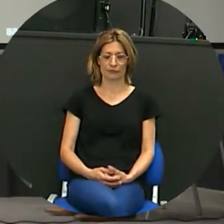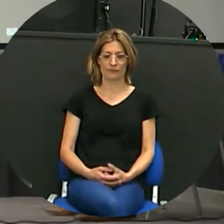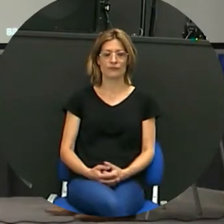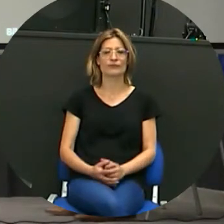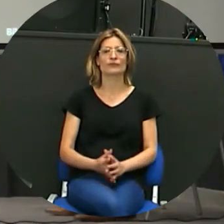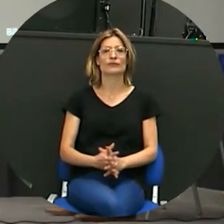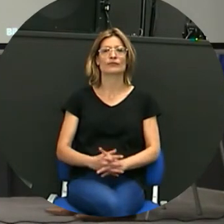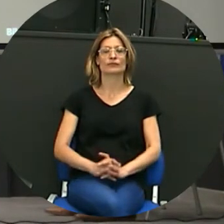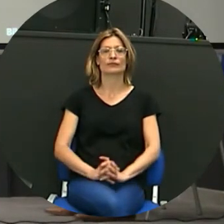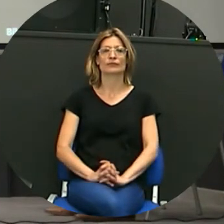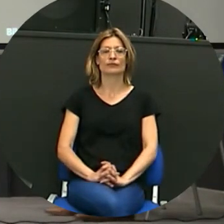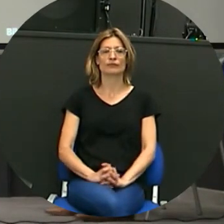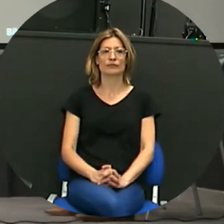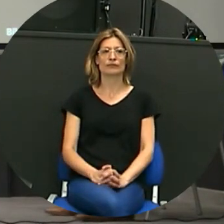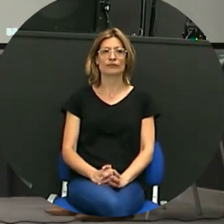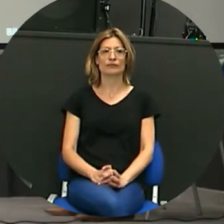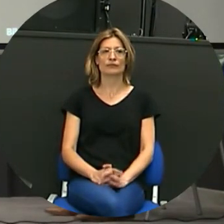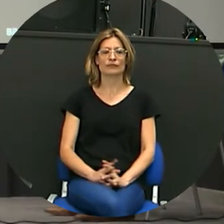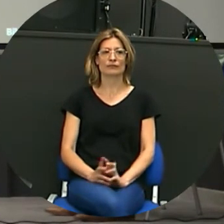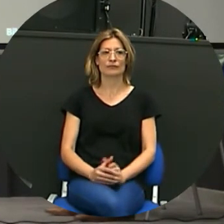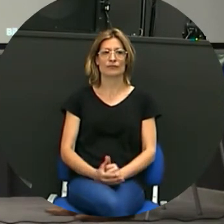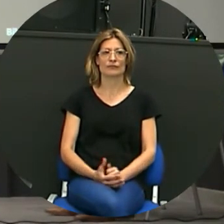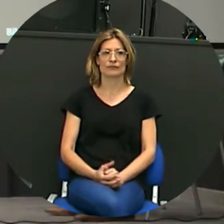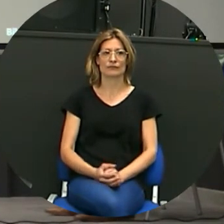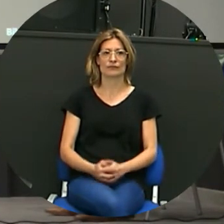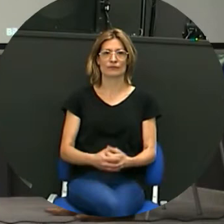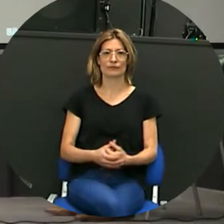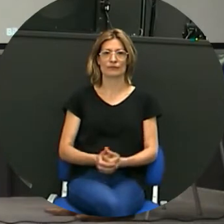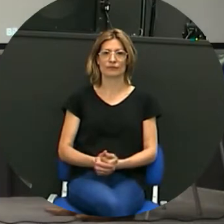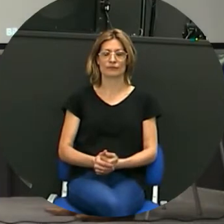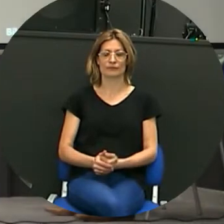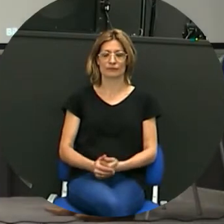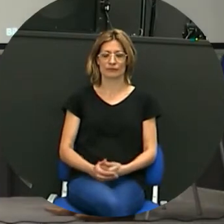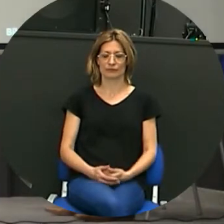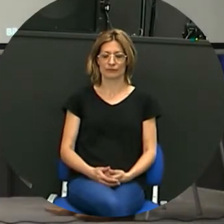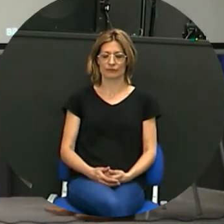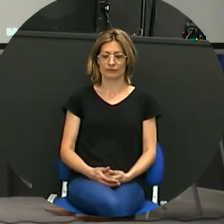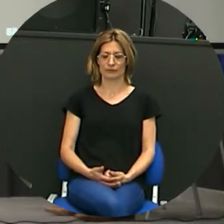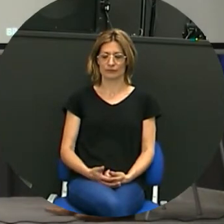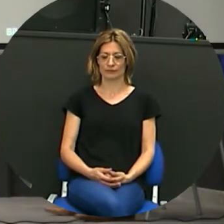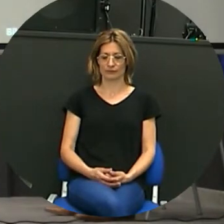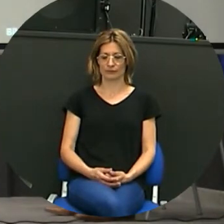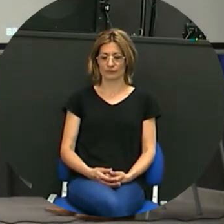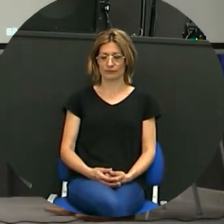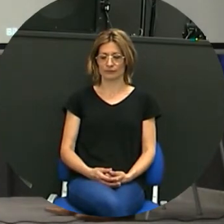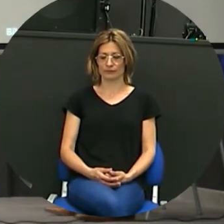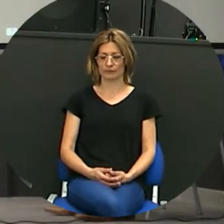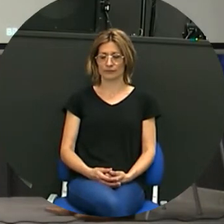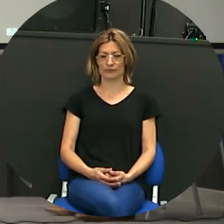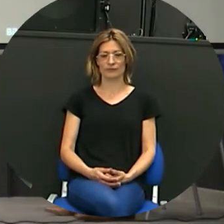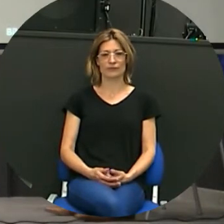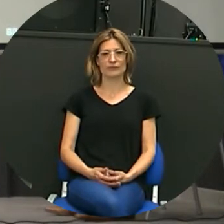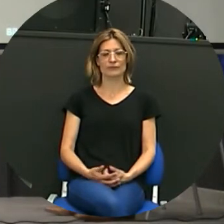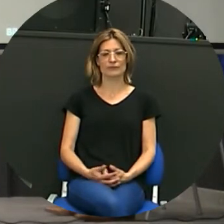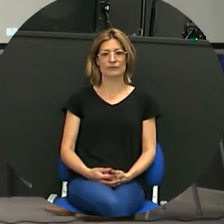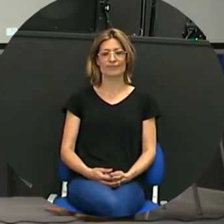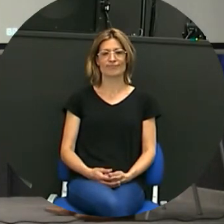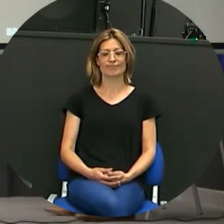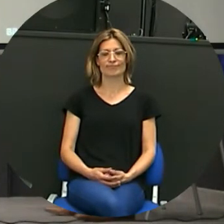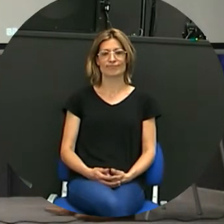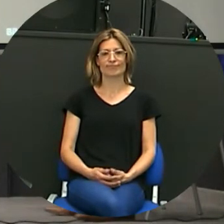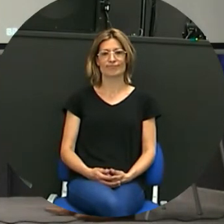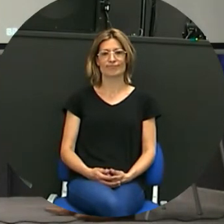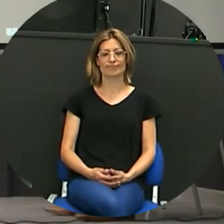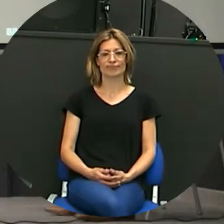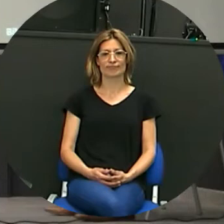los gentiles y de reyes y de los hijos de Israel, porque yo le mostraré cuánto le es necesario padecer